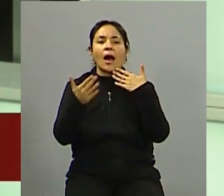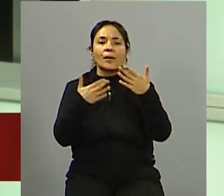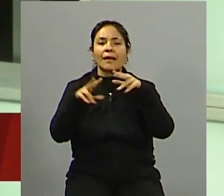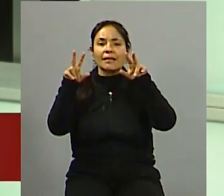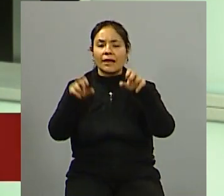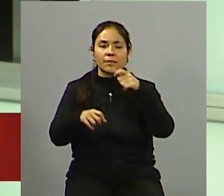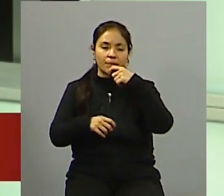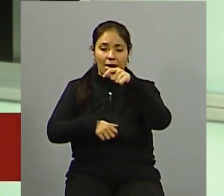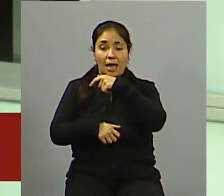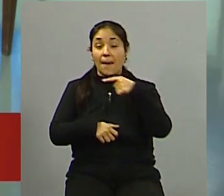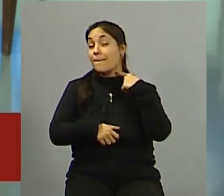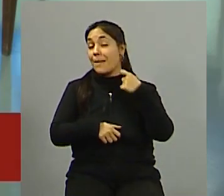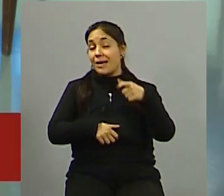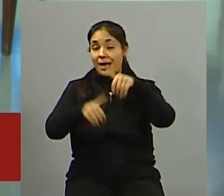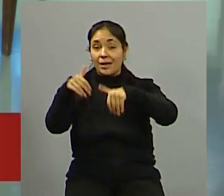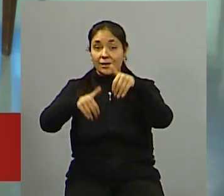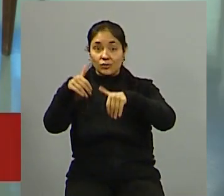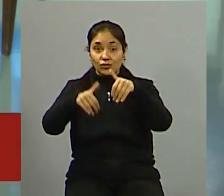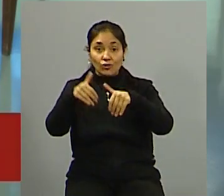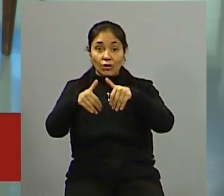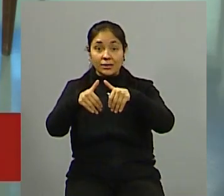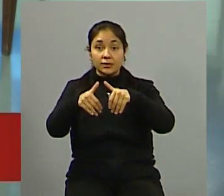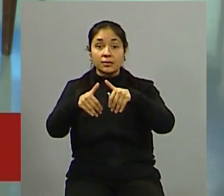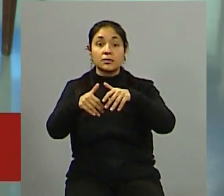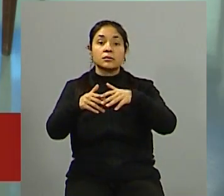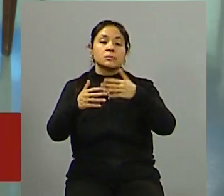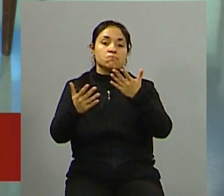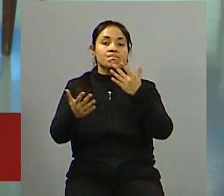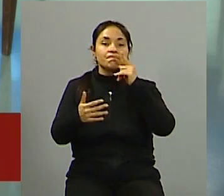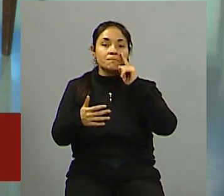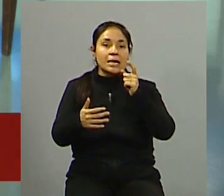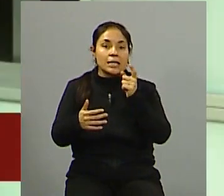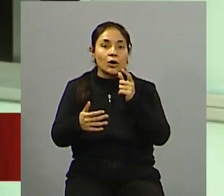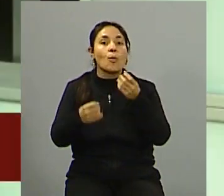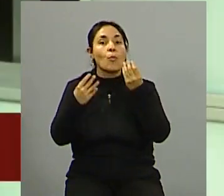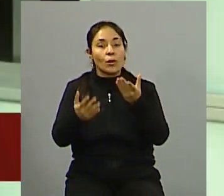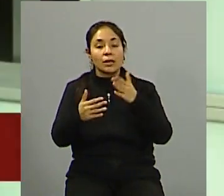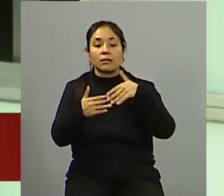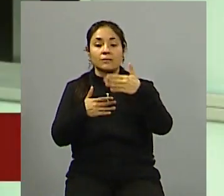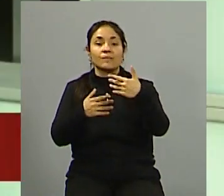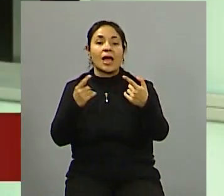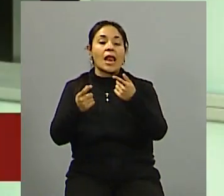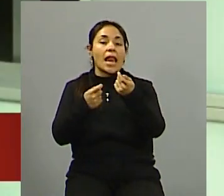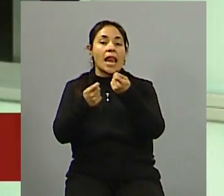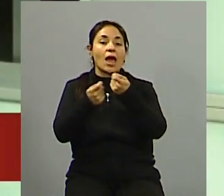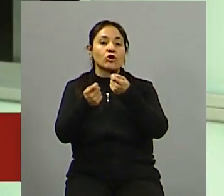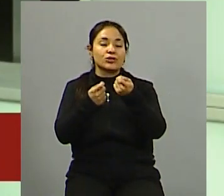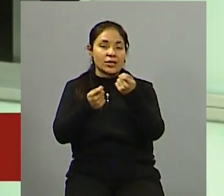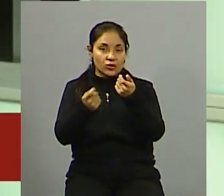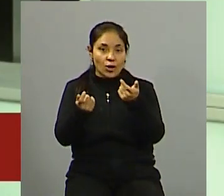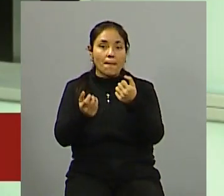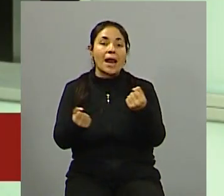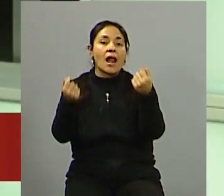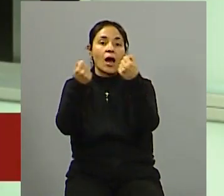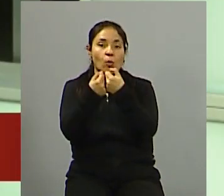en España era lo que muchos entendían podía peligrar, porque tiene que llevar adelante una negociación para lograr ese consenso. Algo que